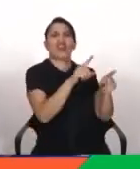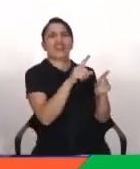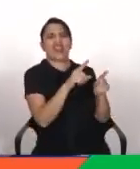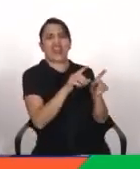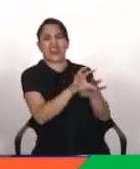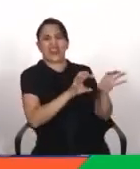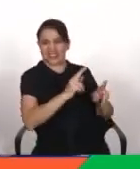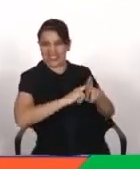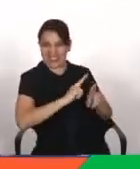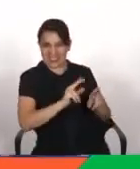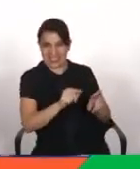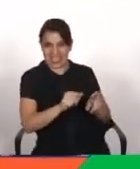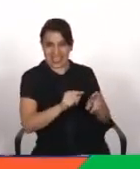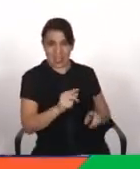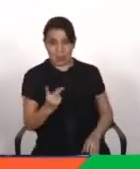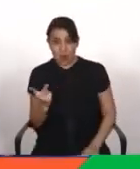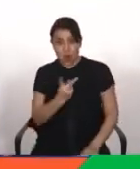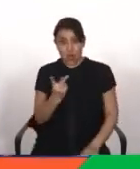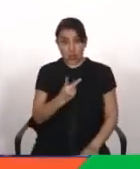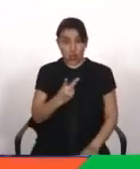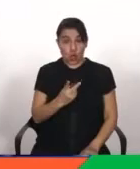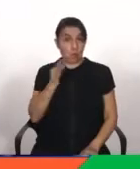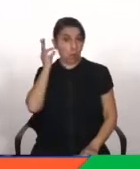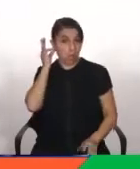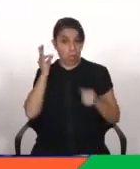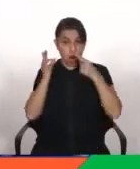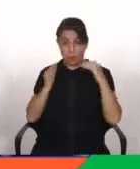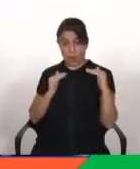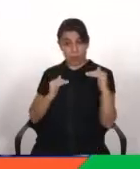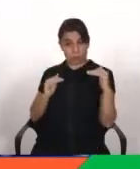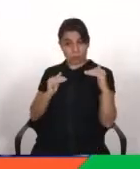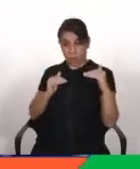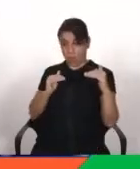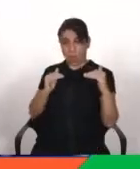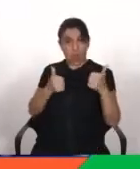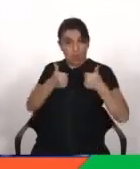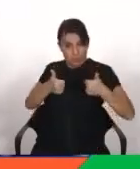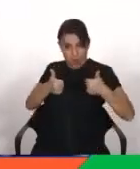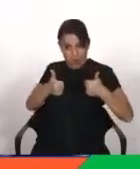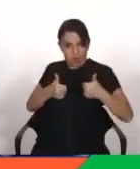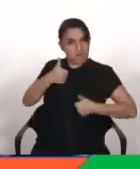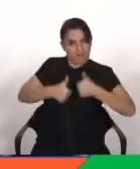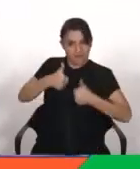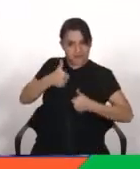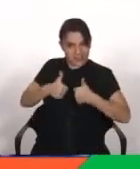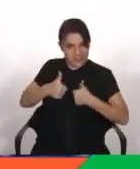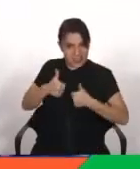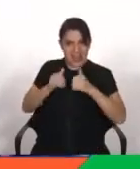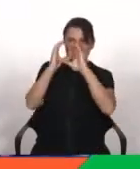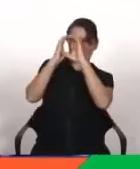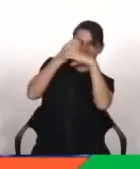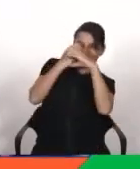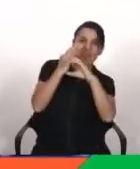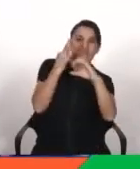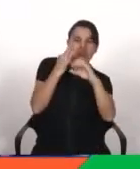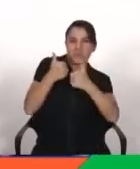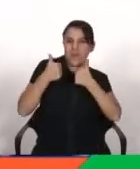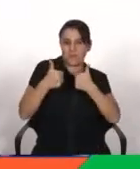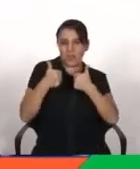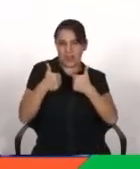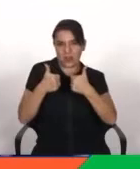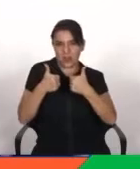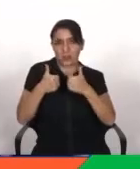son doctores en astrofísica, ambos son buenos. Entonces, en ese sentido, si mostramos esto CV a una